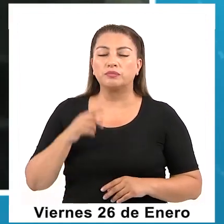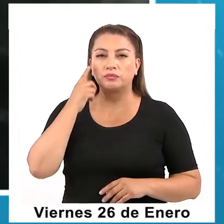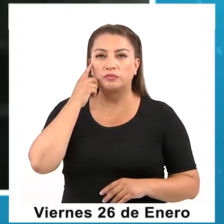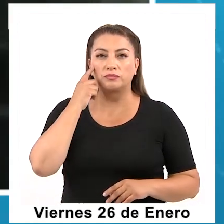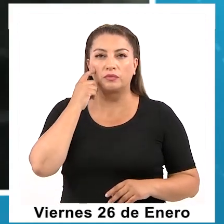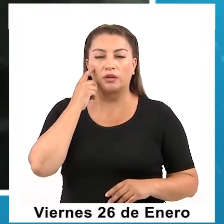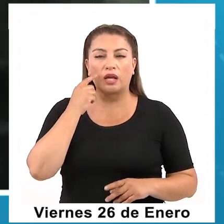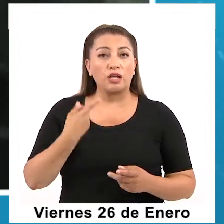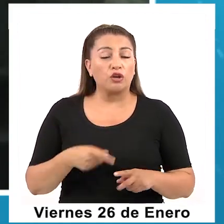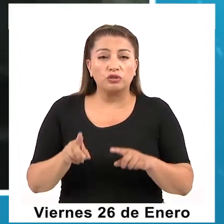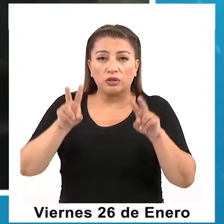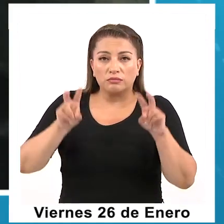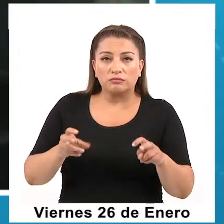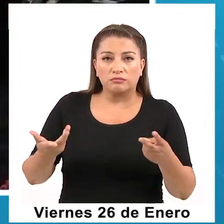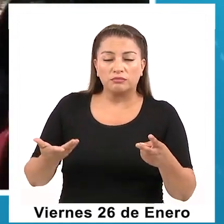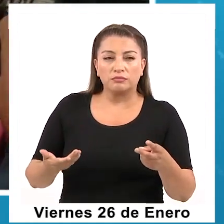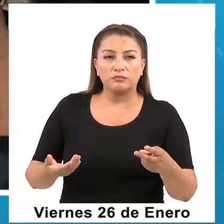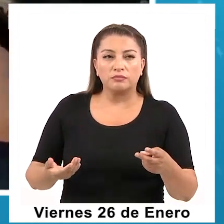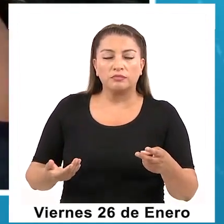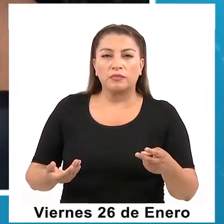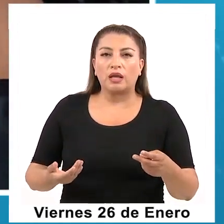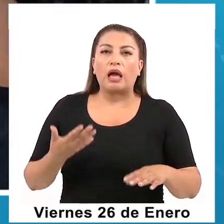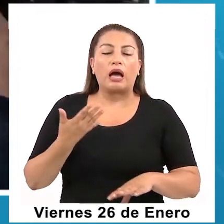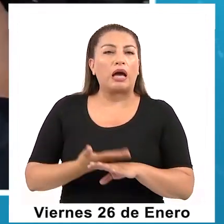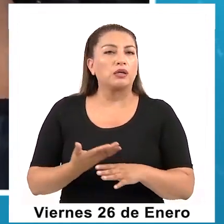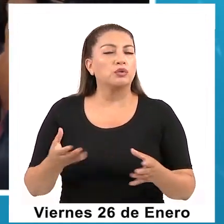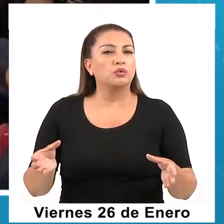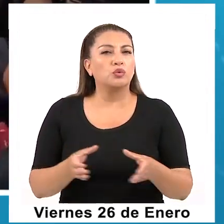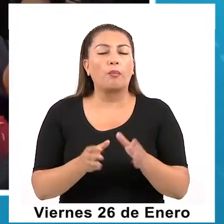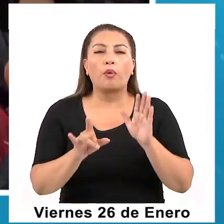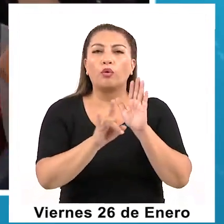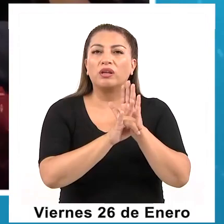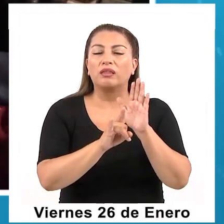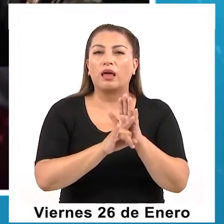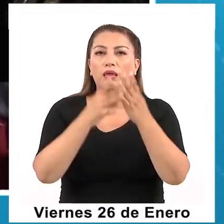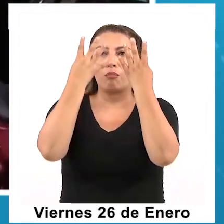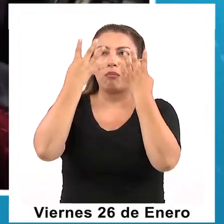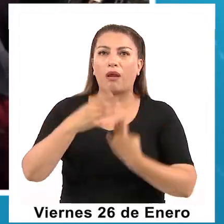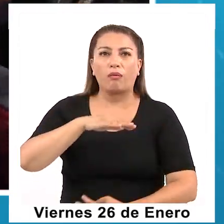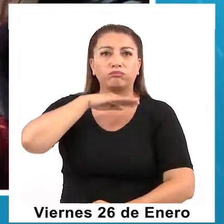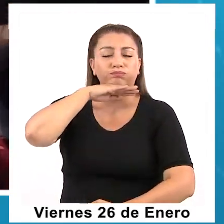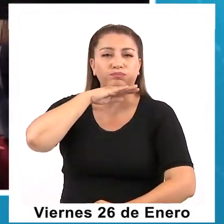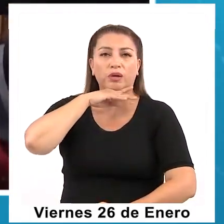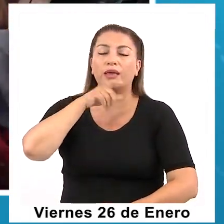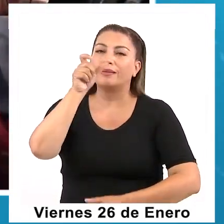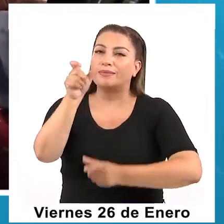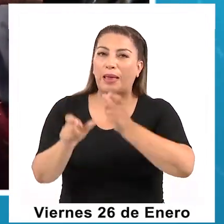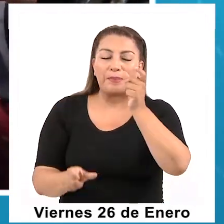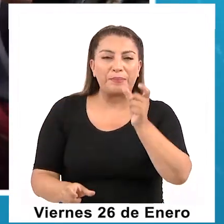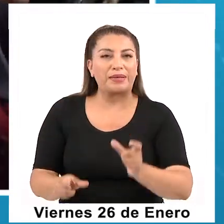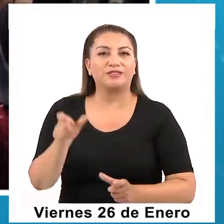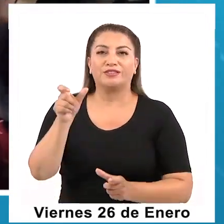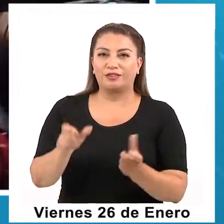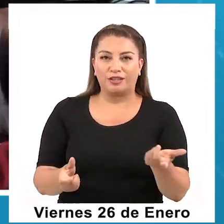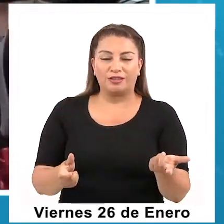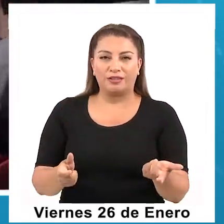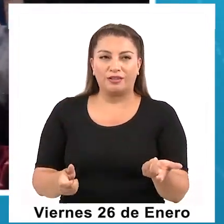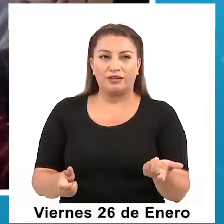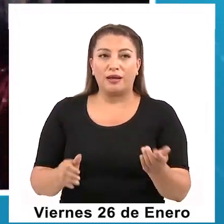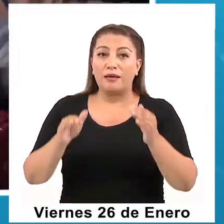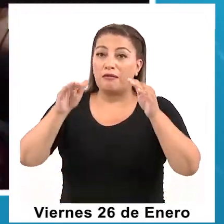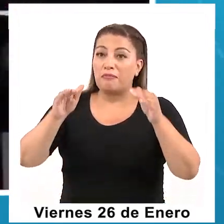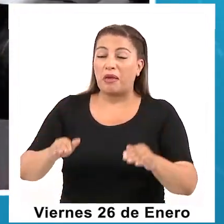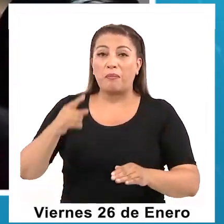abuso en muchos sentidos y tenemos todas las unidades penales, ¿cierto?, repletas saturada. de personas con esta